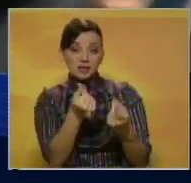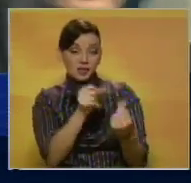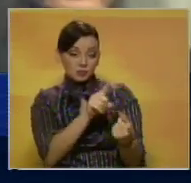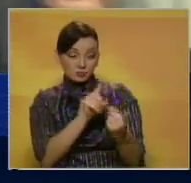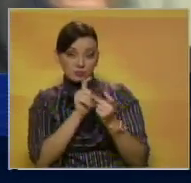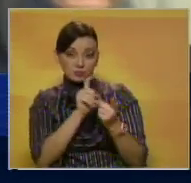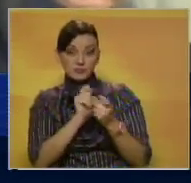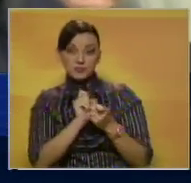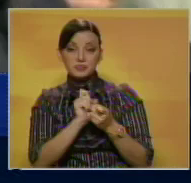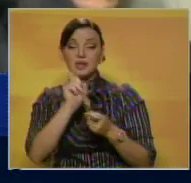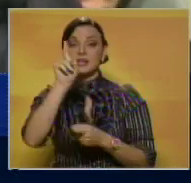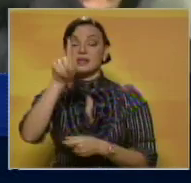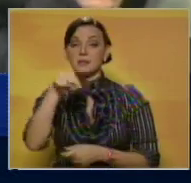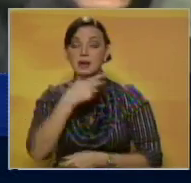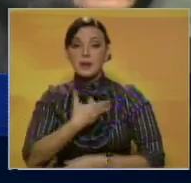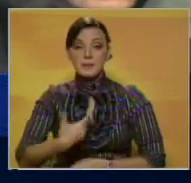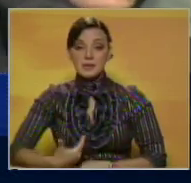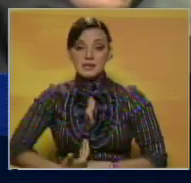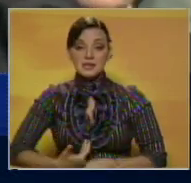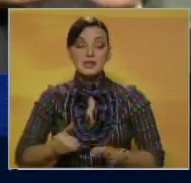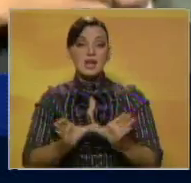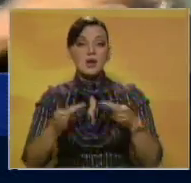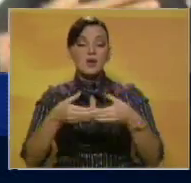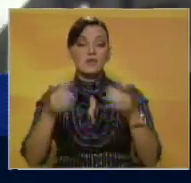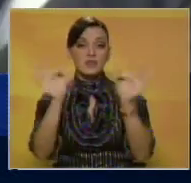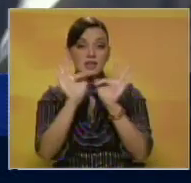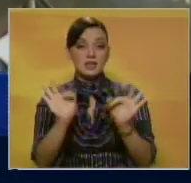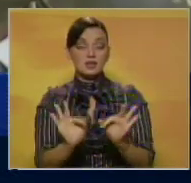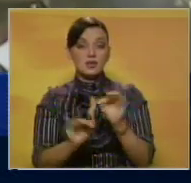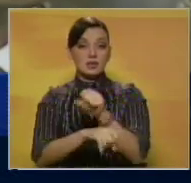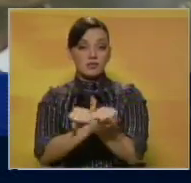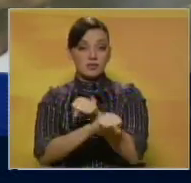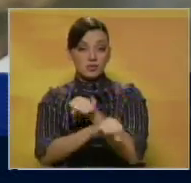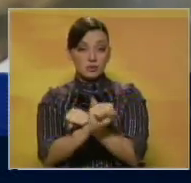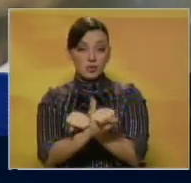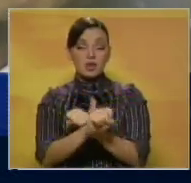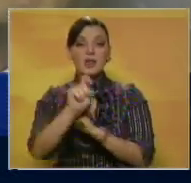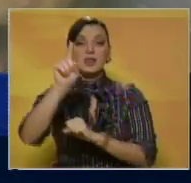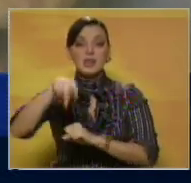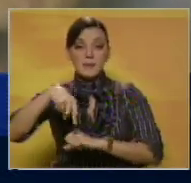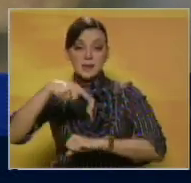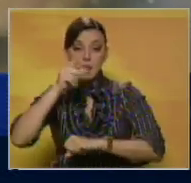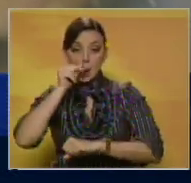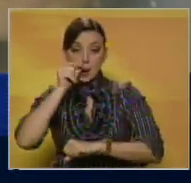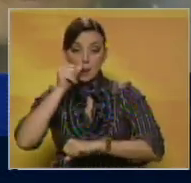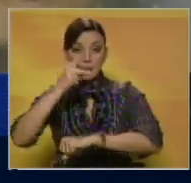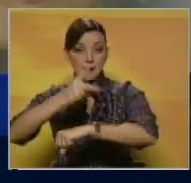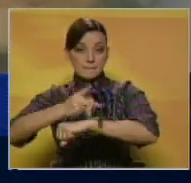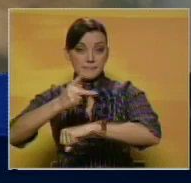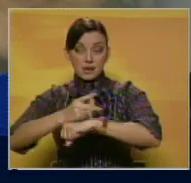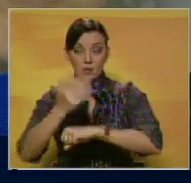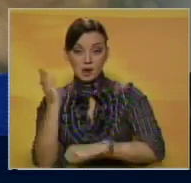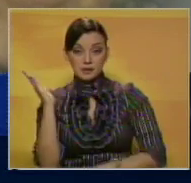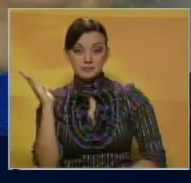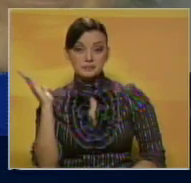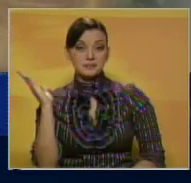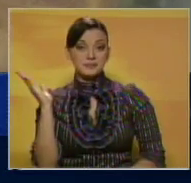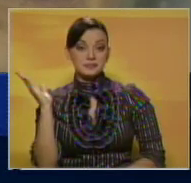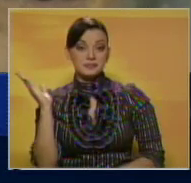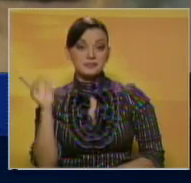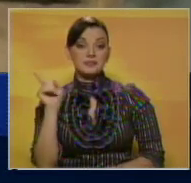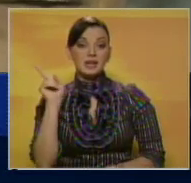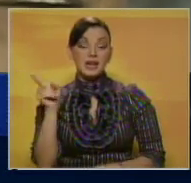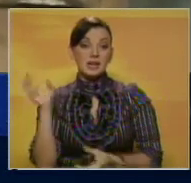de la Confederación Sudamericana de Fútbol y vicepresidente de la FIFA y el paraguayo Juan Ángel Napaut